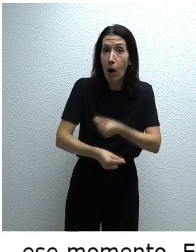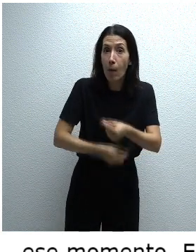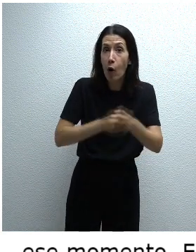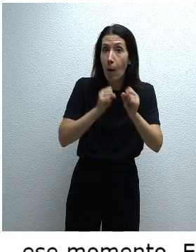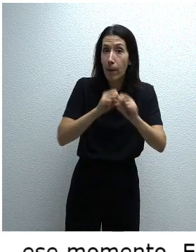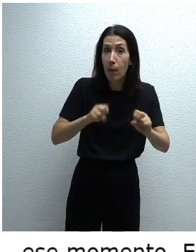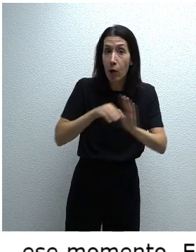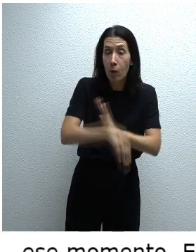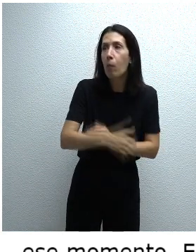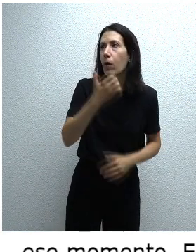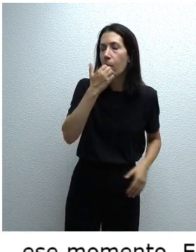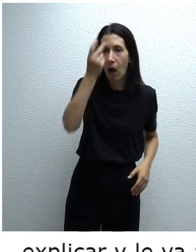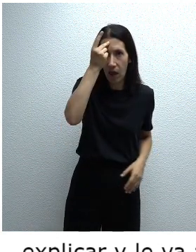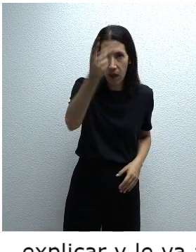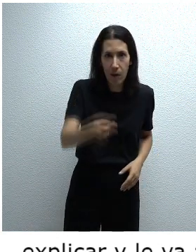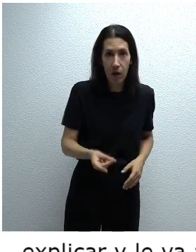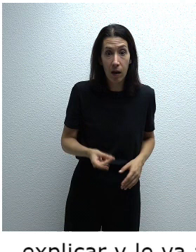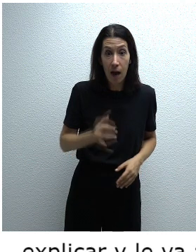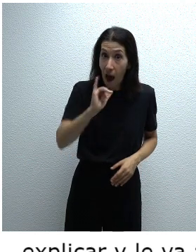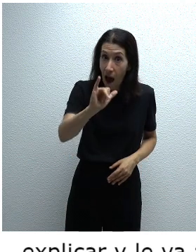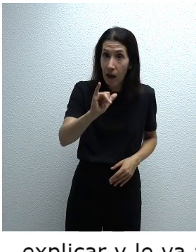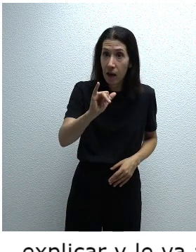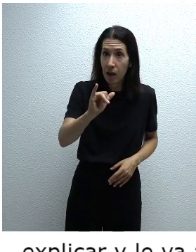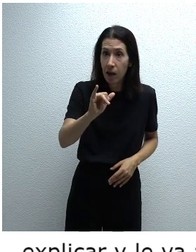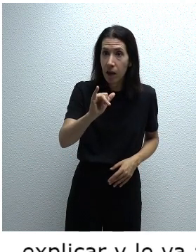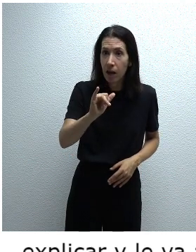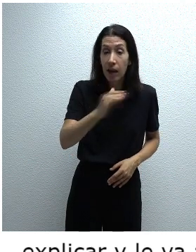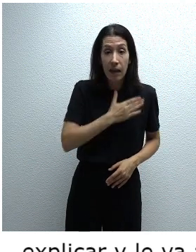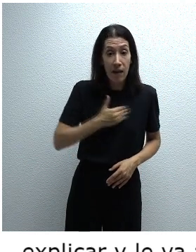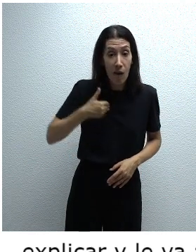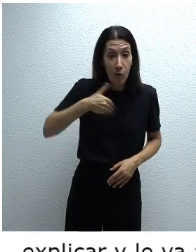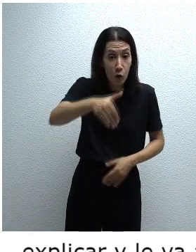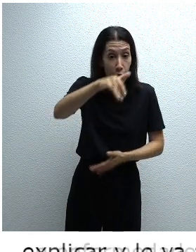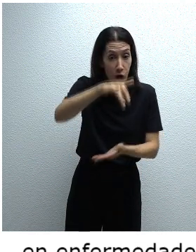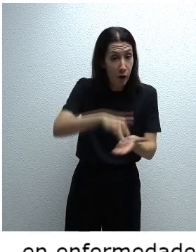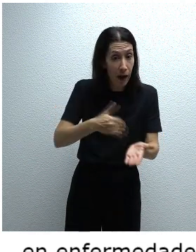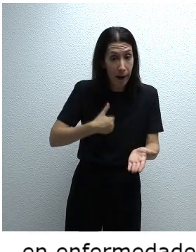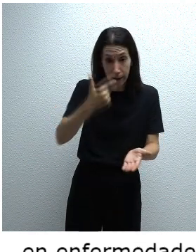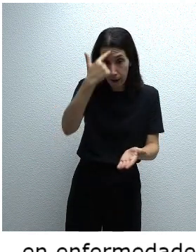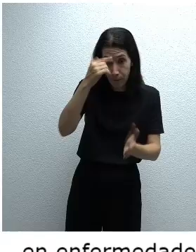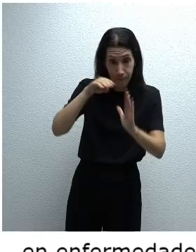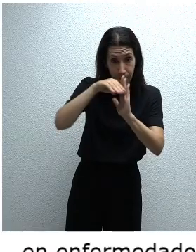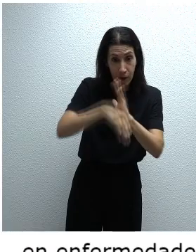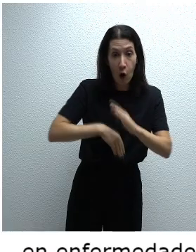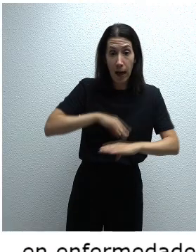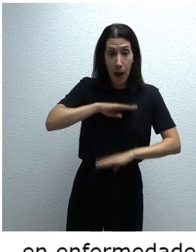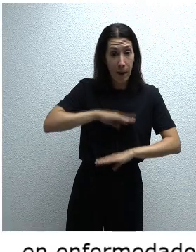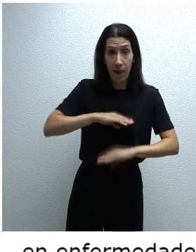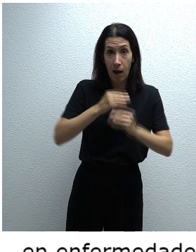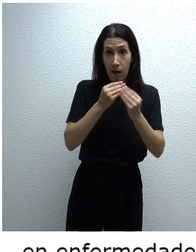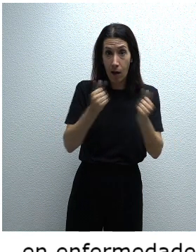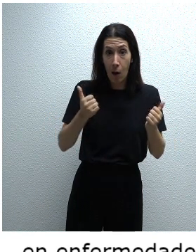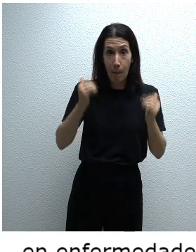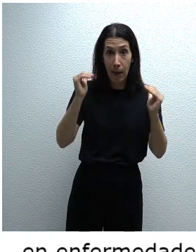puede ser el Alzheimer, que está ahí y que nosotros no vamos a ser conscientes, que vamos perdiendo esa capacidad y nos